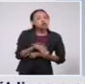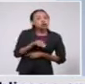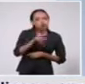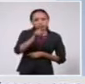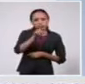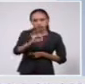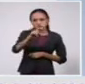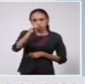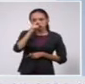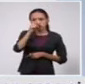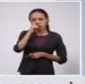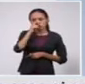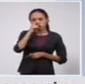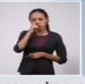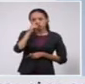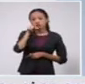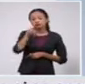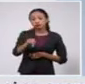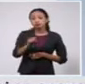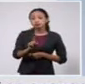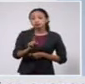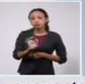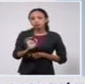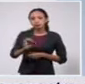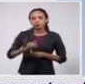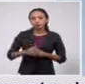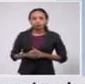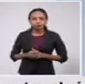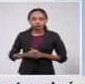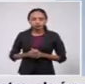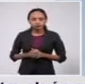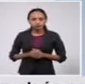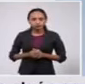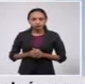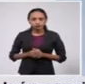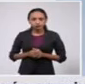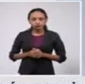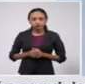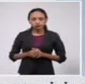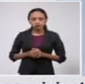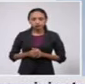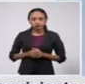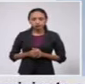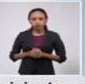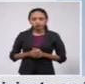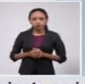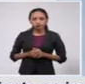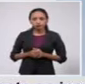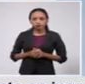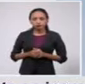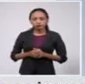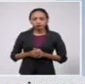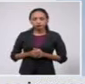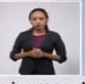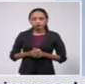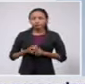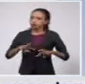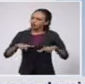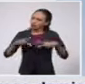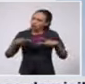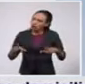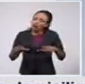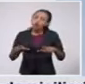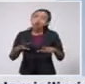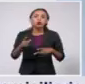que se denomina las edades pediátricas. Nuevamente, y a pesar de todos los llamados